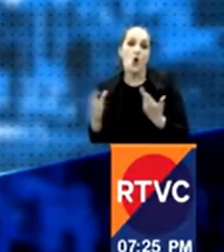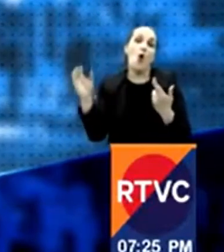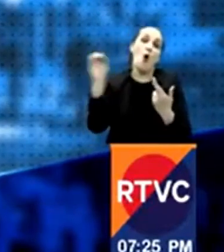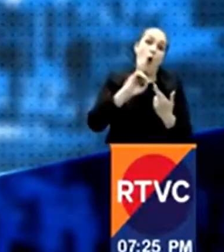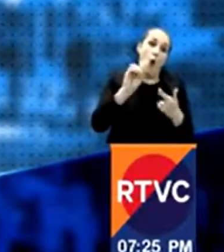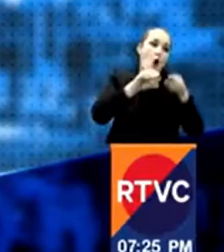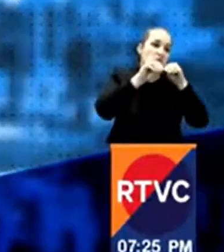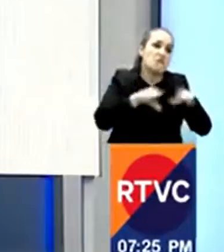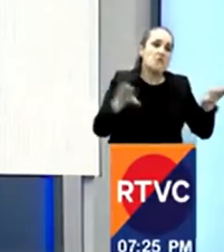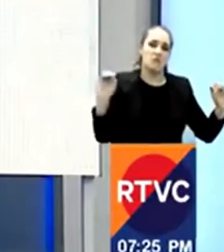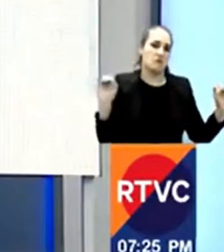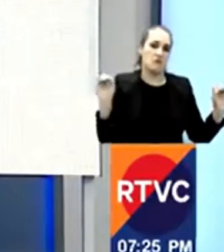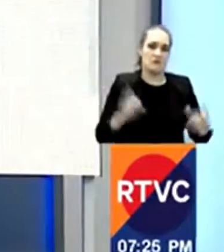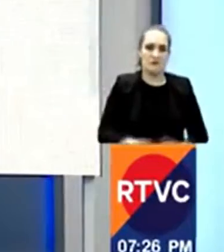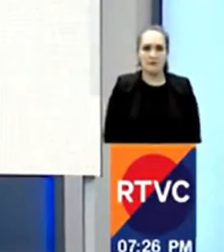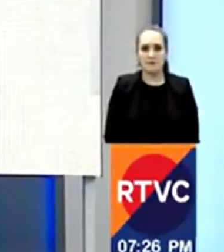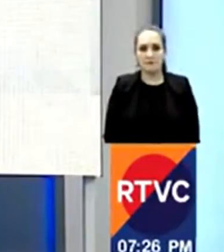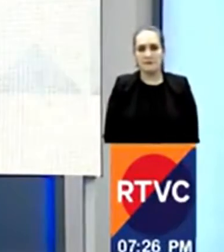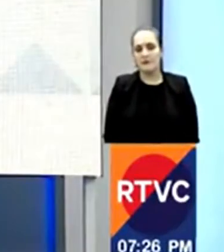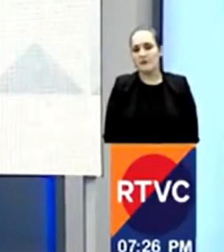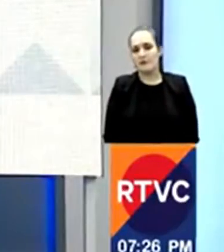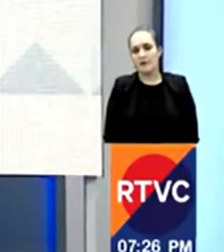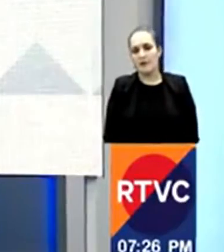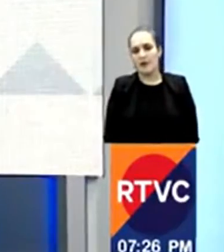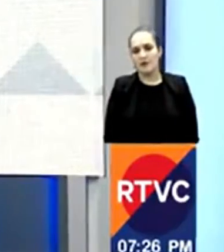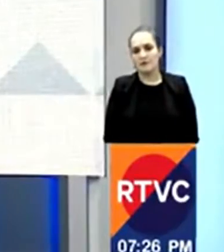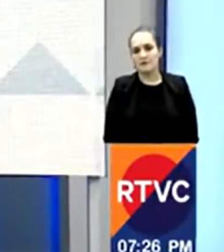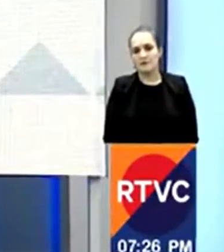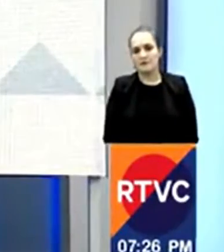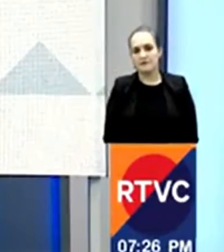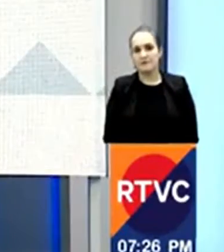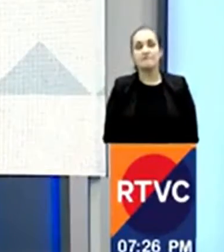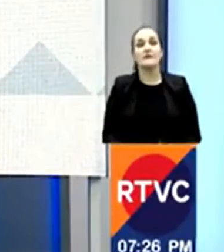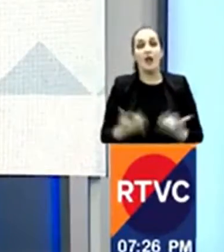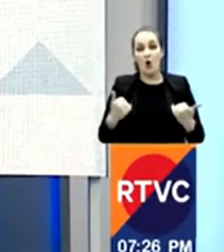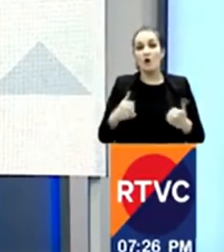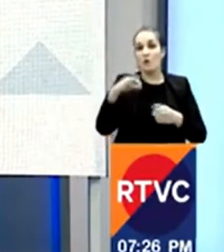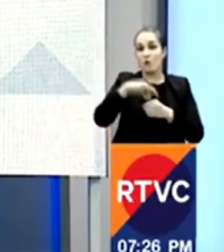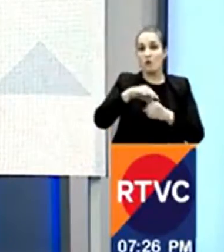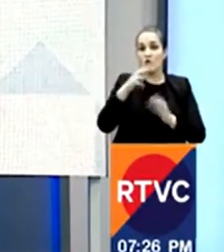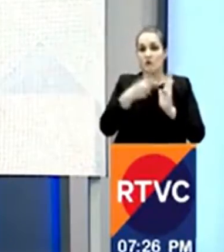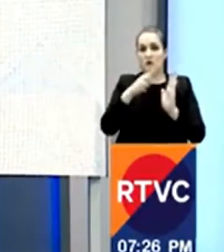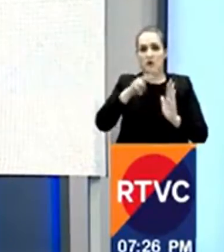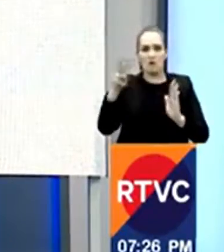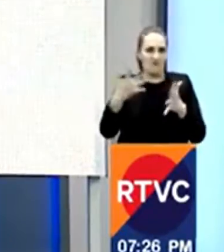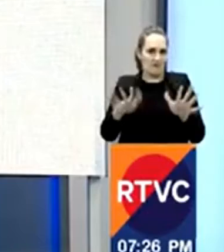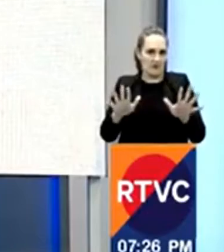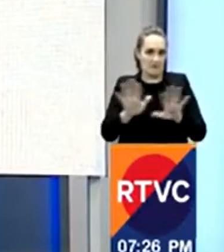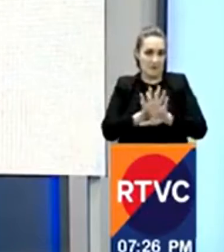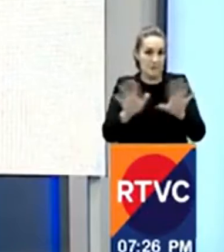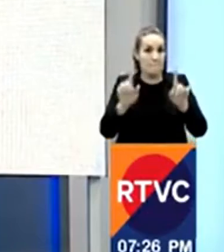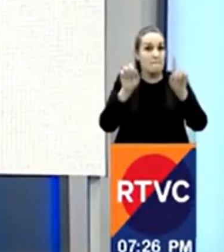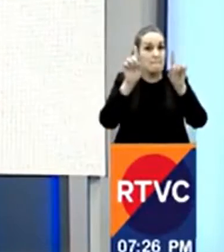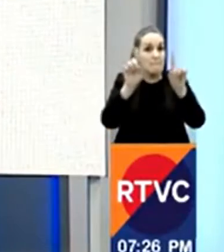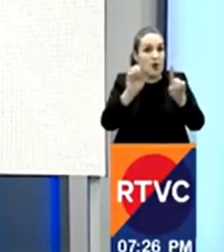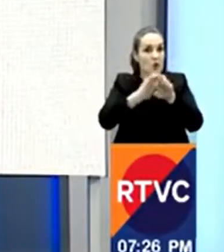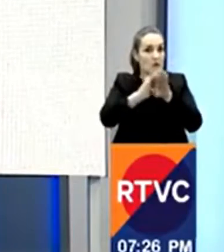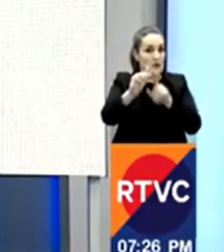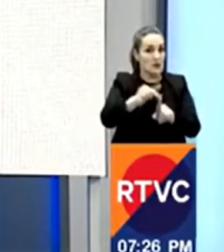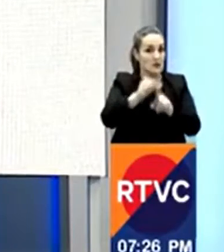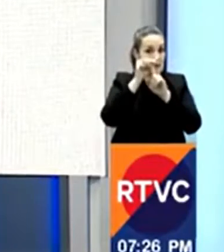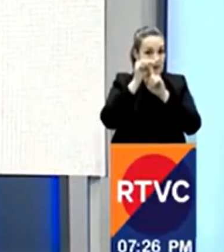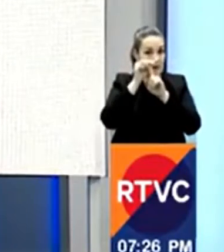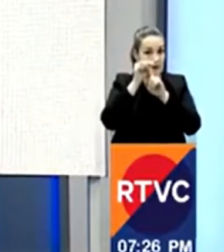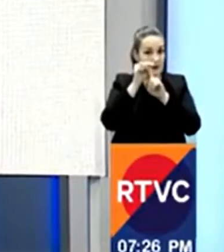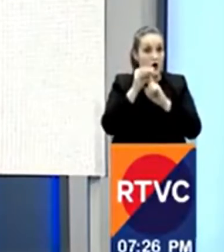antes de esta emisión. Y es todo por hoy en Colombia Mi Elección 2022, pero yo les tengo una invitación muy especial. Ya está al aire